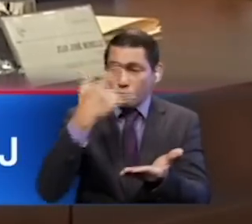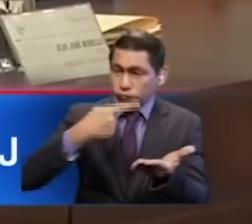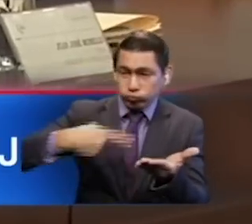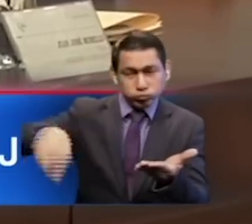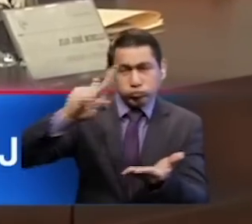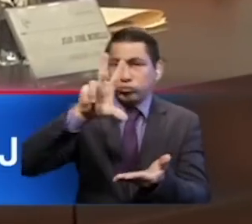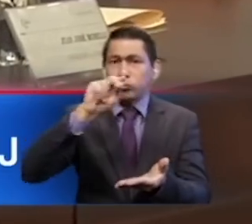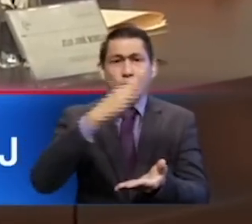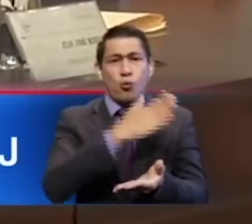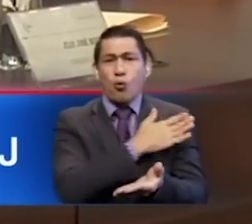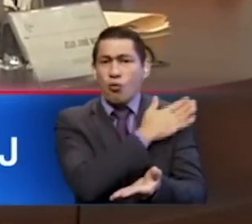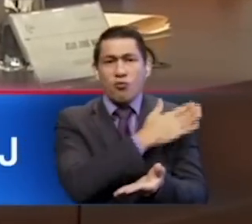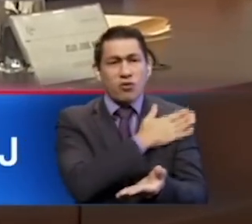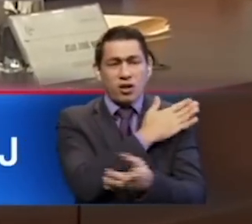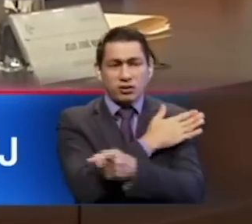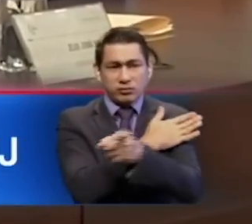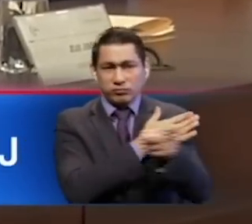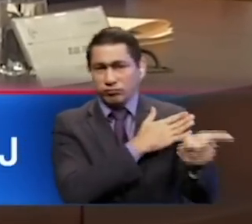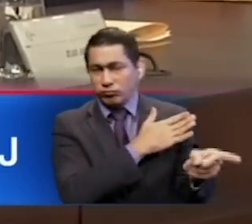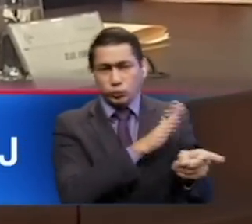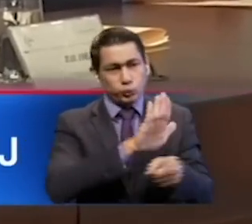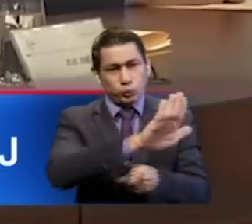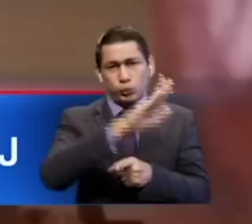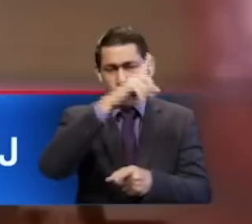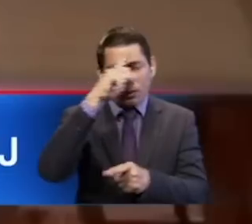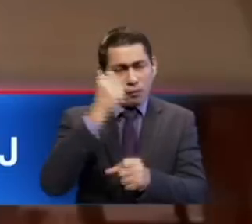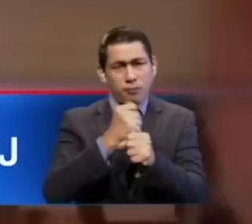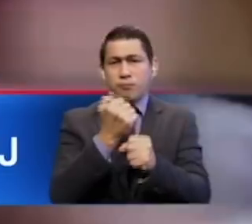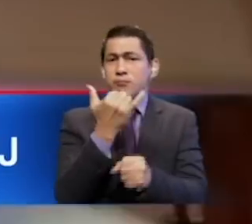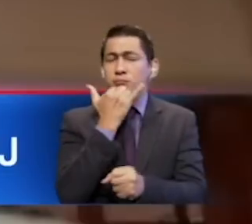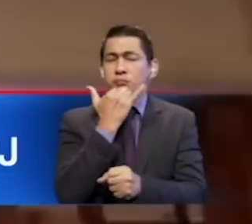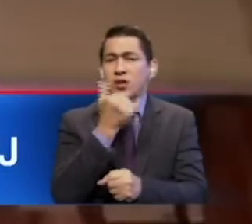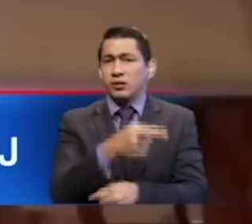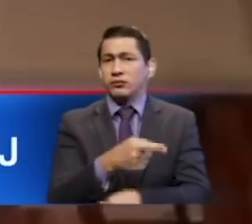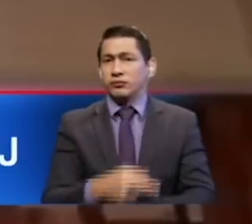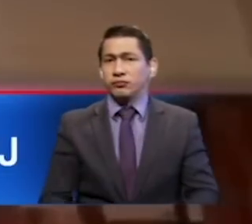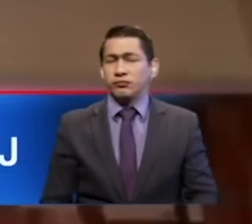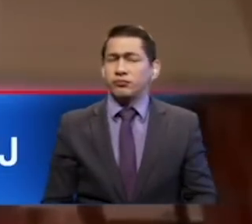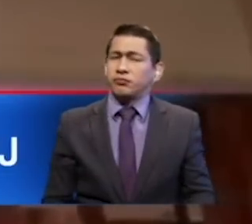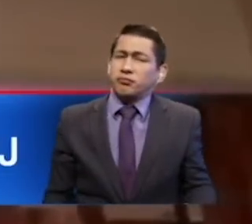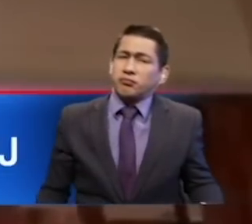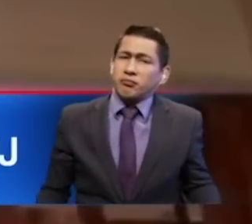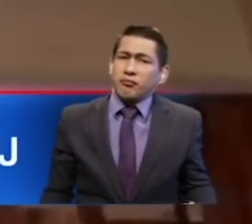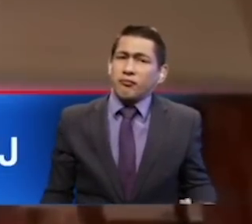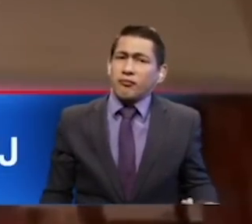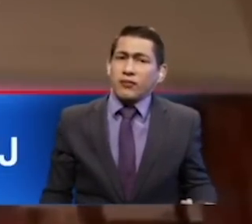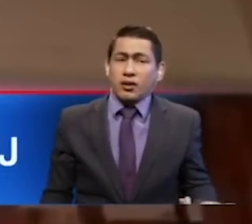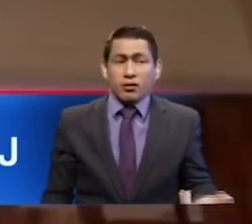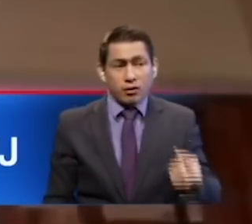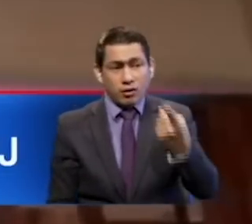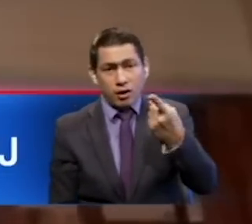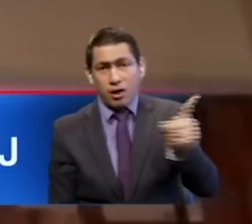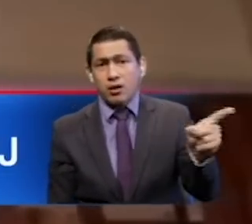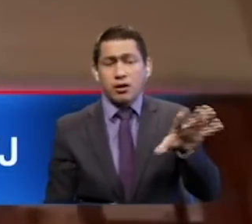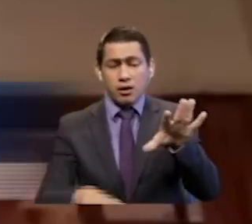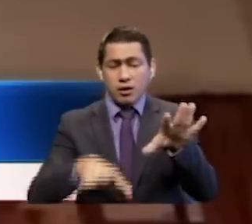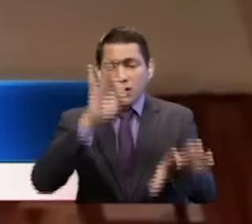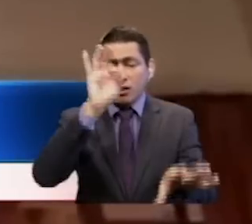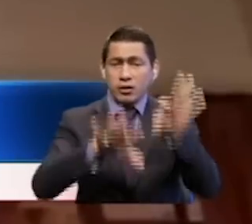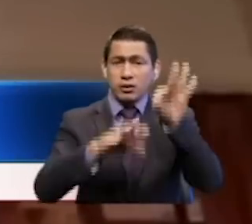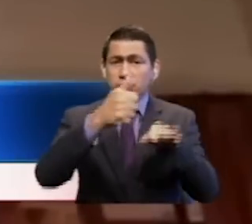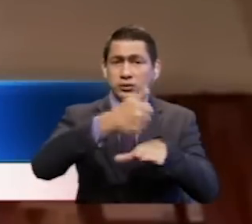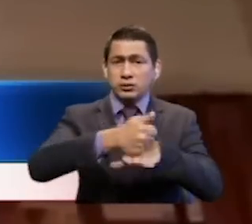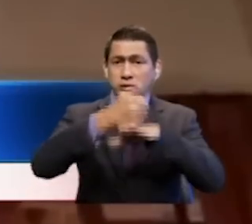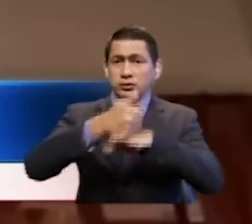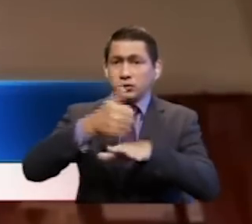para garantizar transparencia durante este proceso. ¿Pero qué garantía puede haber, pues, en un concurso? Que la palabra